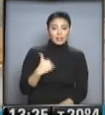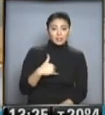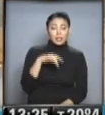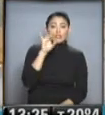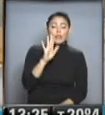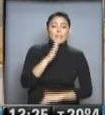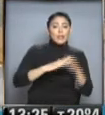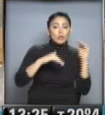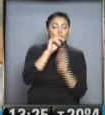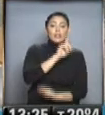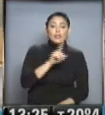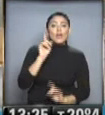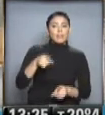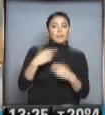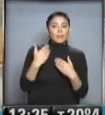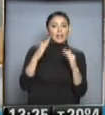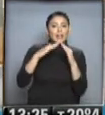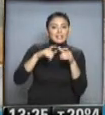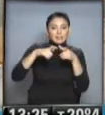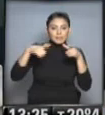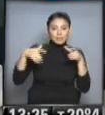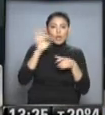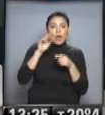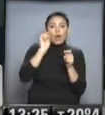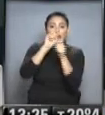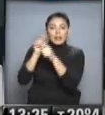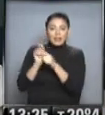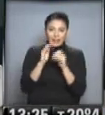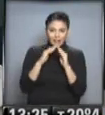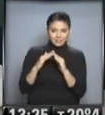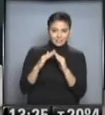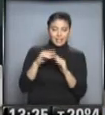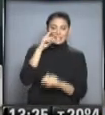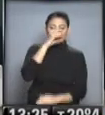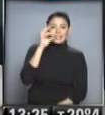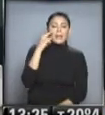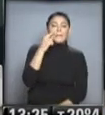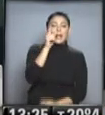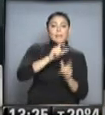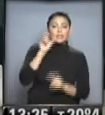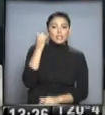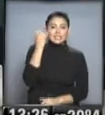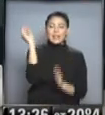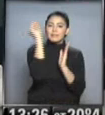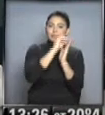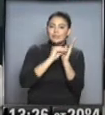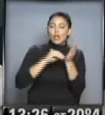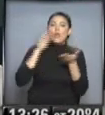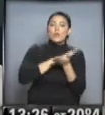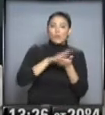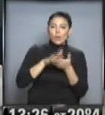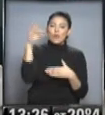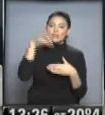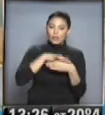solo para la construcción sino también para la ampliación y la refacción de casas más de 70 mil personas se anotaron para este nuevo sorteo